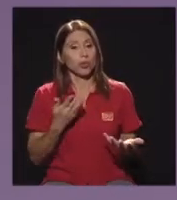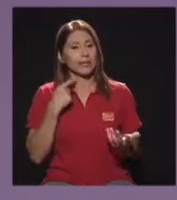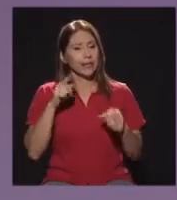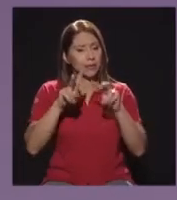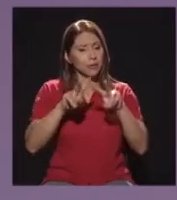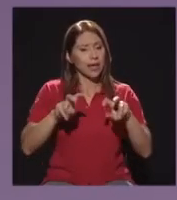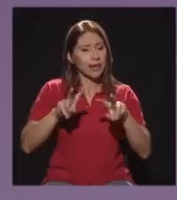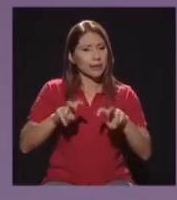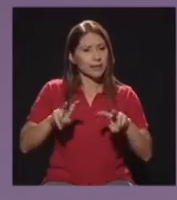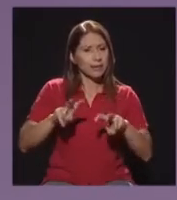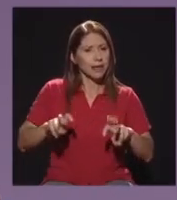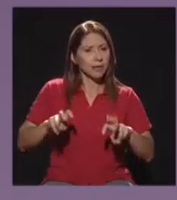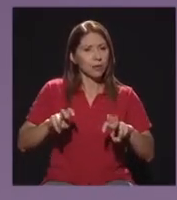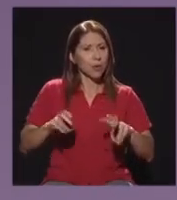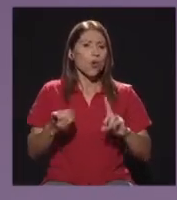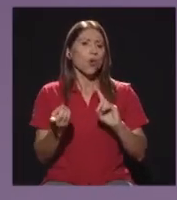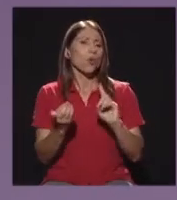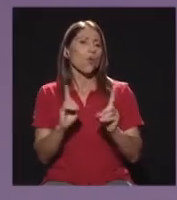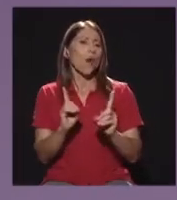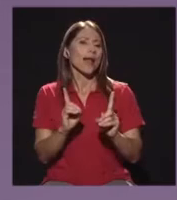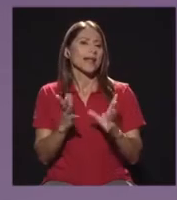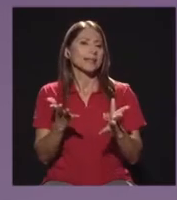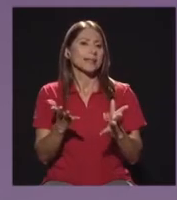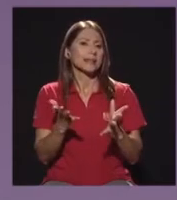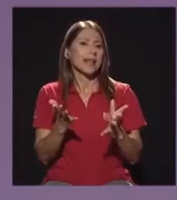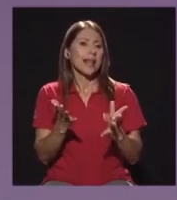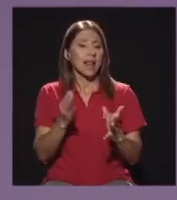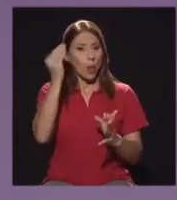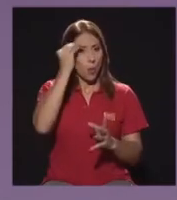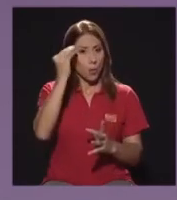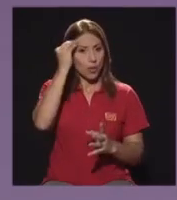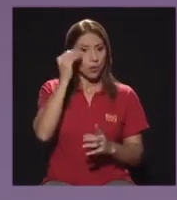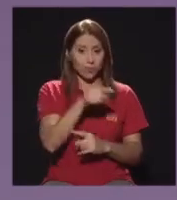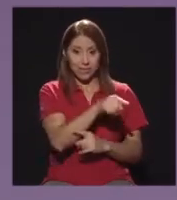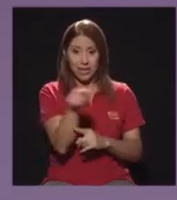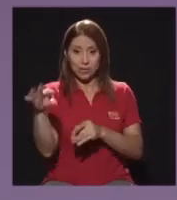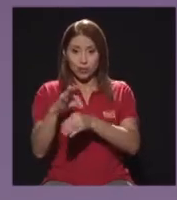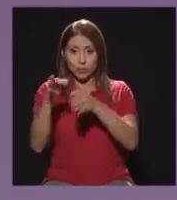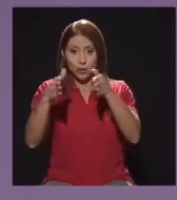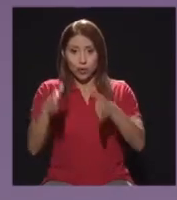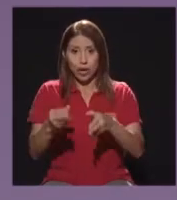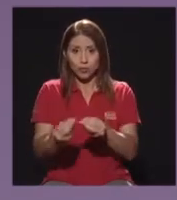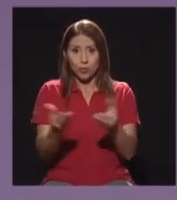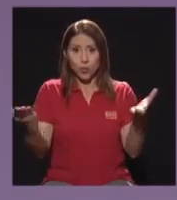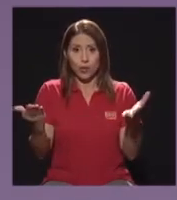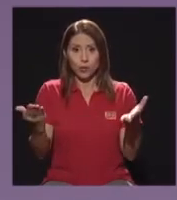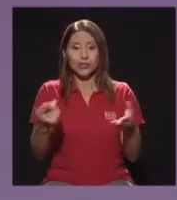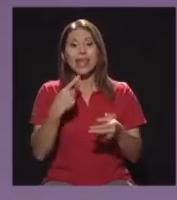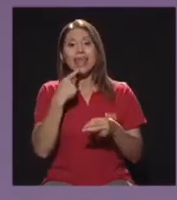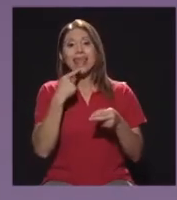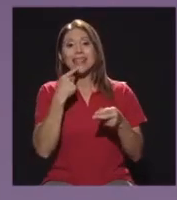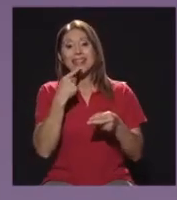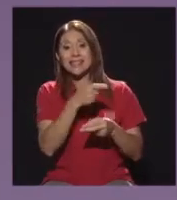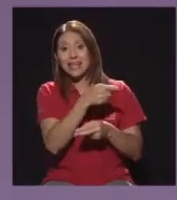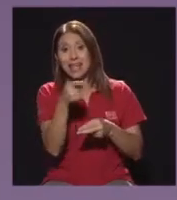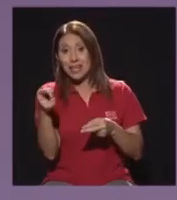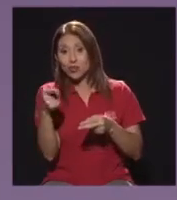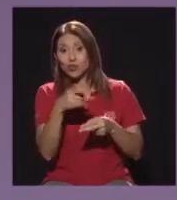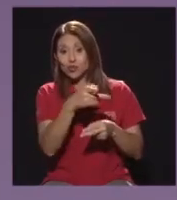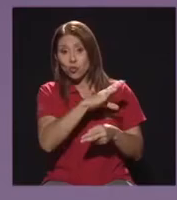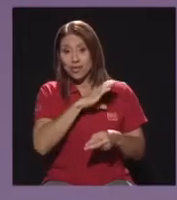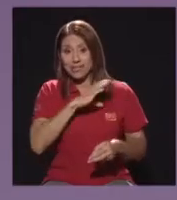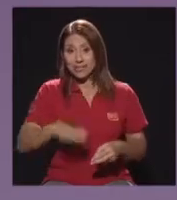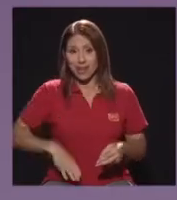cuál es la posición de estos funcionarios públicos que se dicen cristianos y la tendencia es